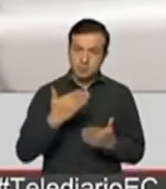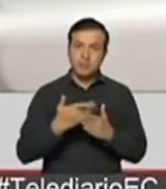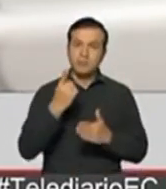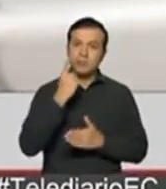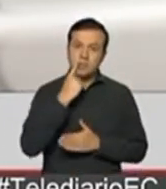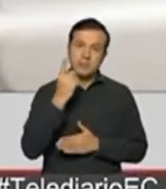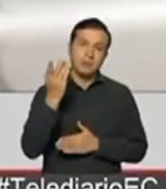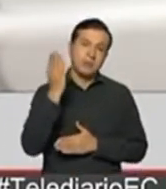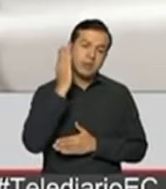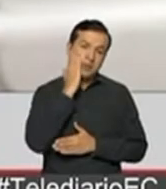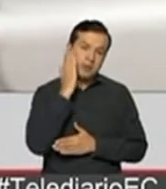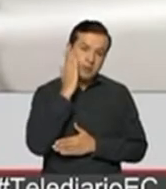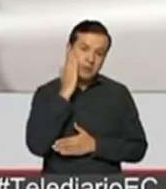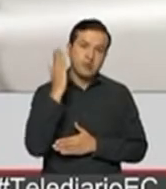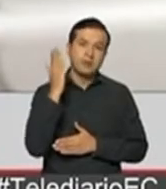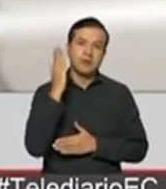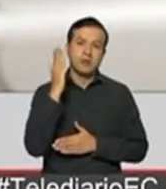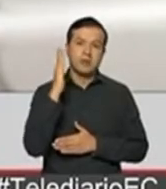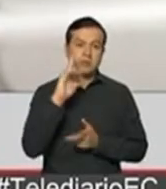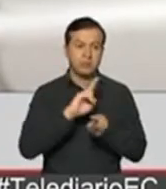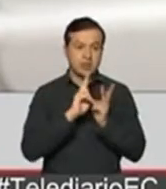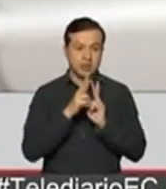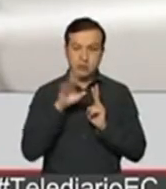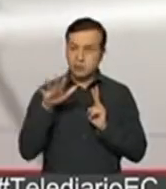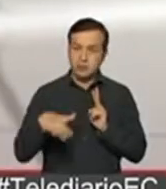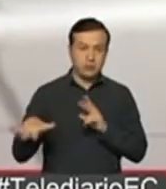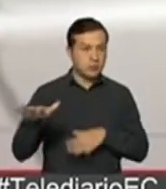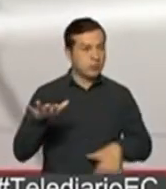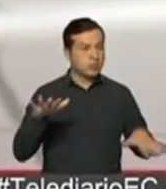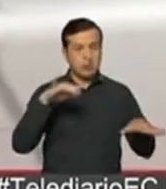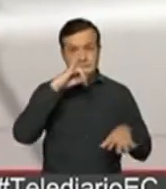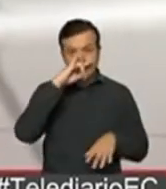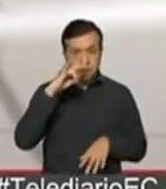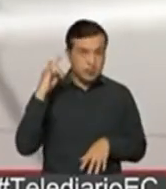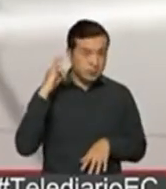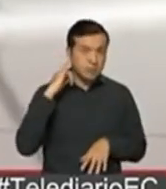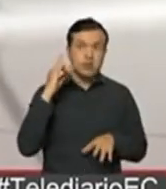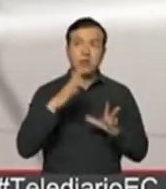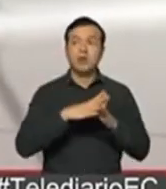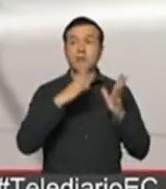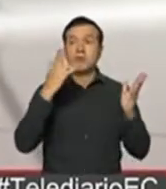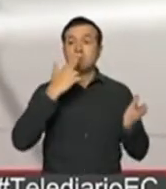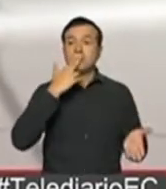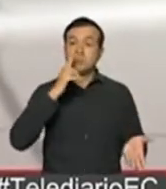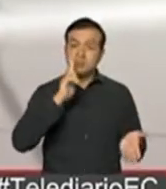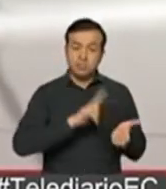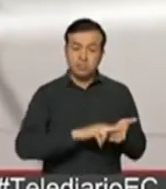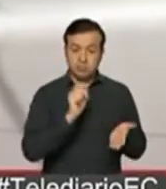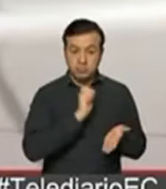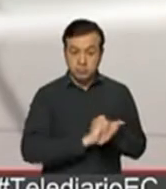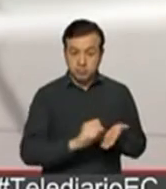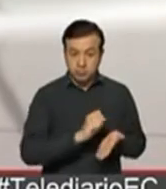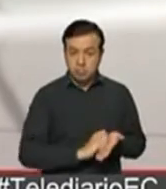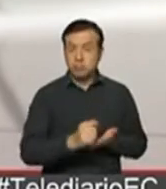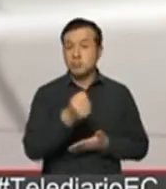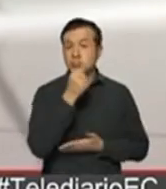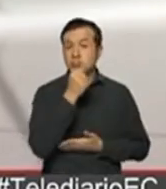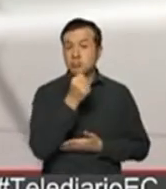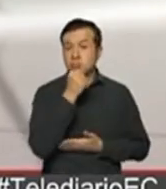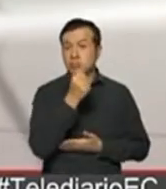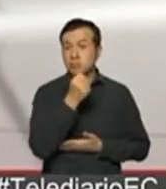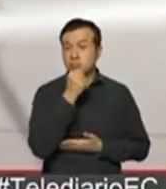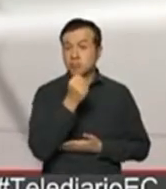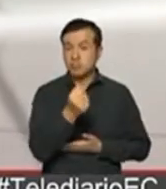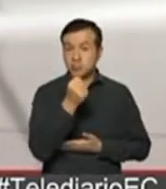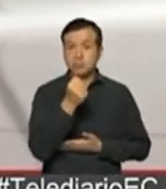a nuestras madres a nuestros vecinos aquellos niños que escribieron tantas cartas a los corresponsales de defensa